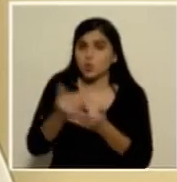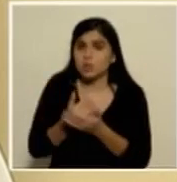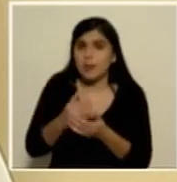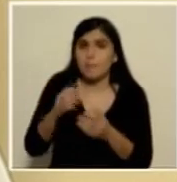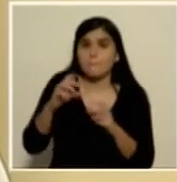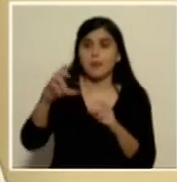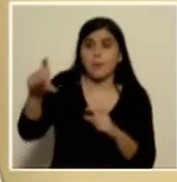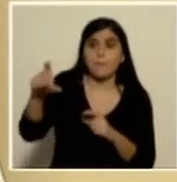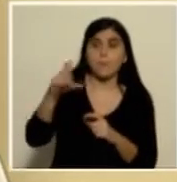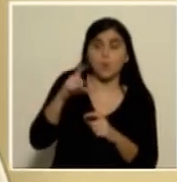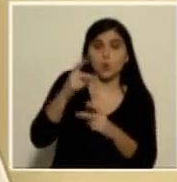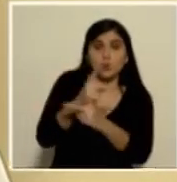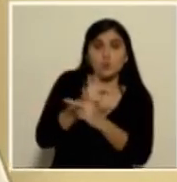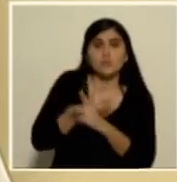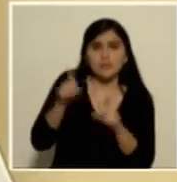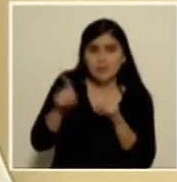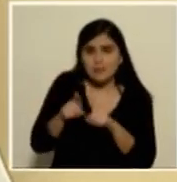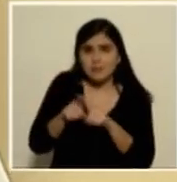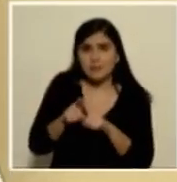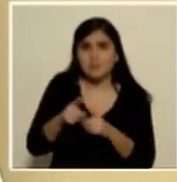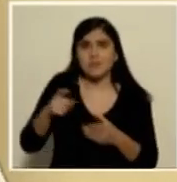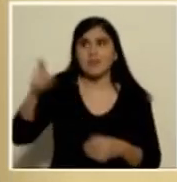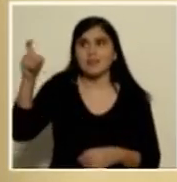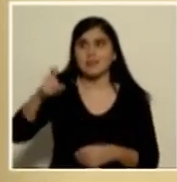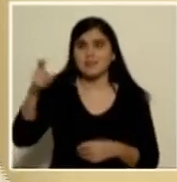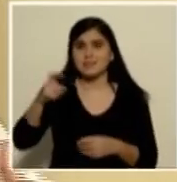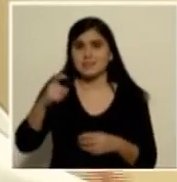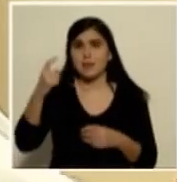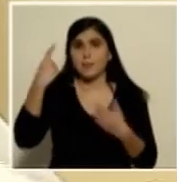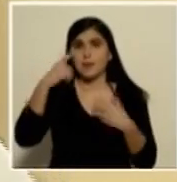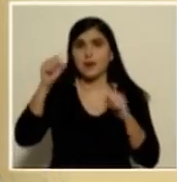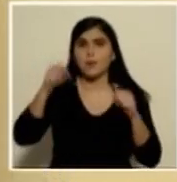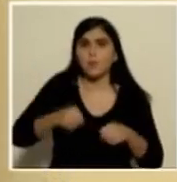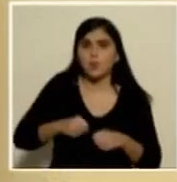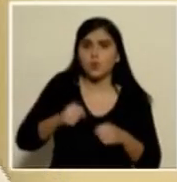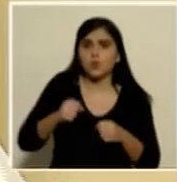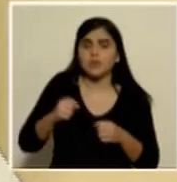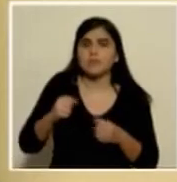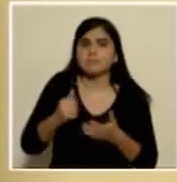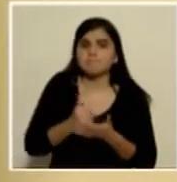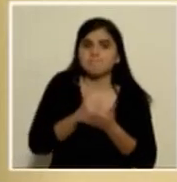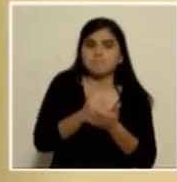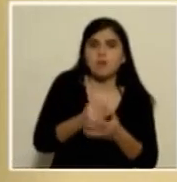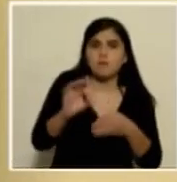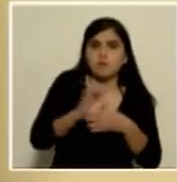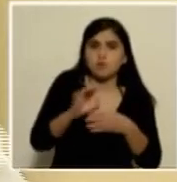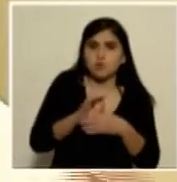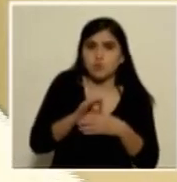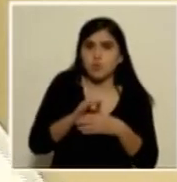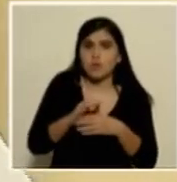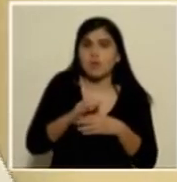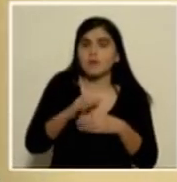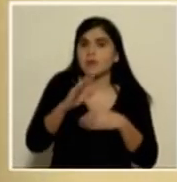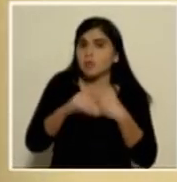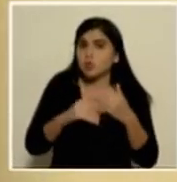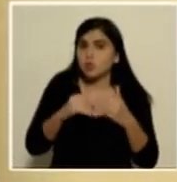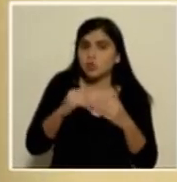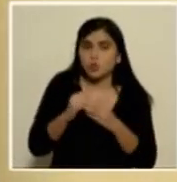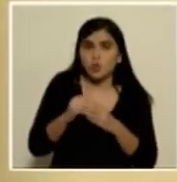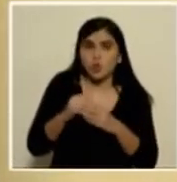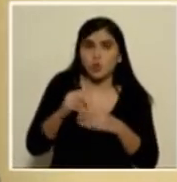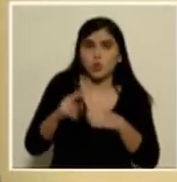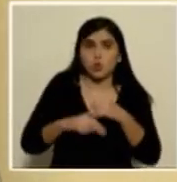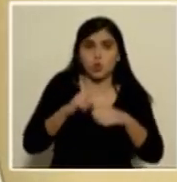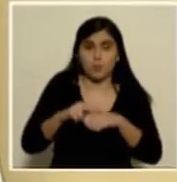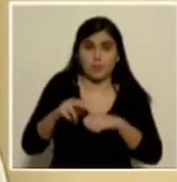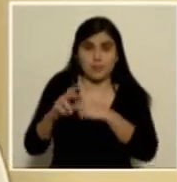está también las necesidades para cubrir lo que es el funcionamiento de la operación normal del Estado, seguir haciendo las